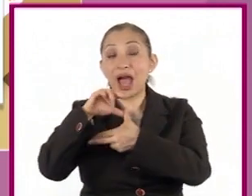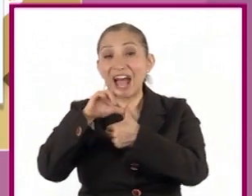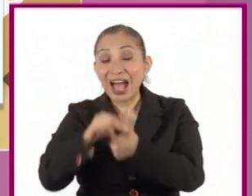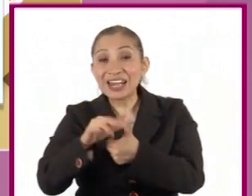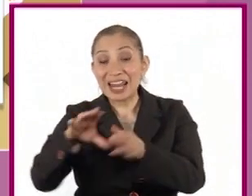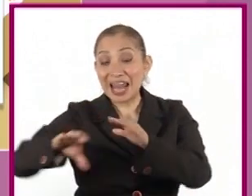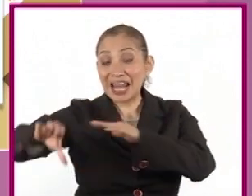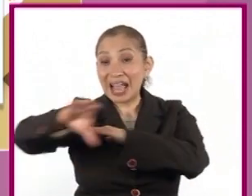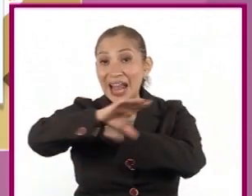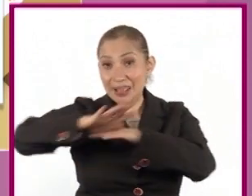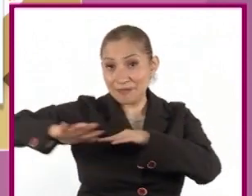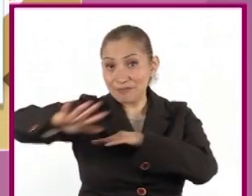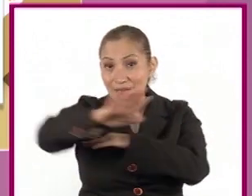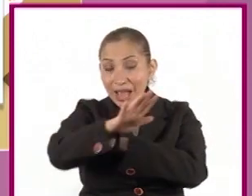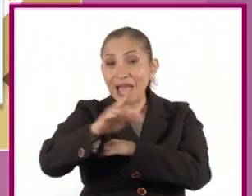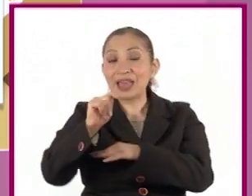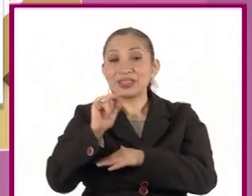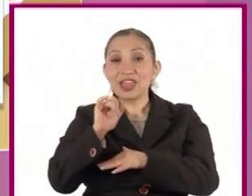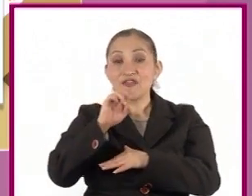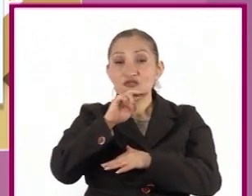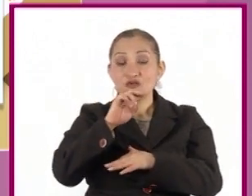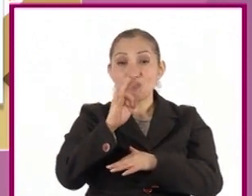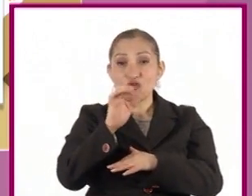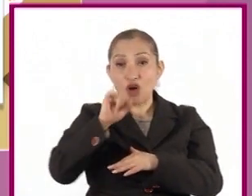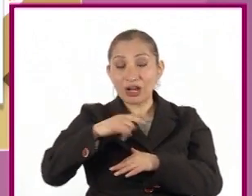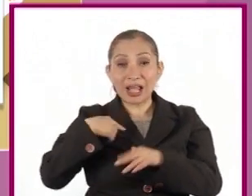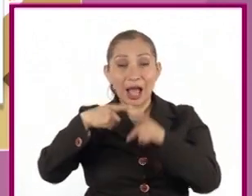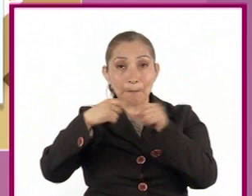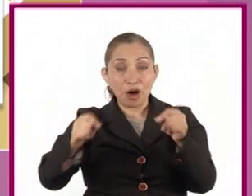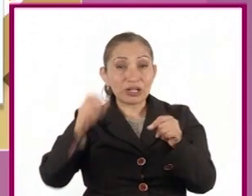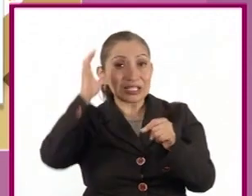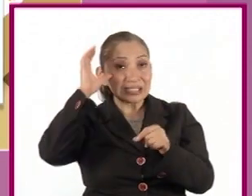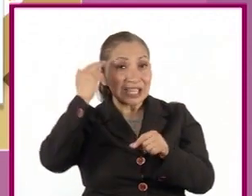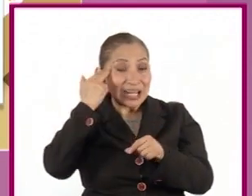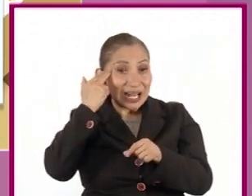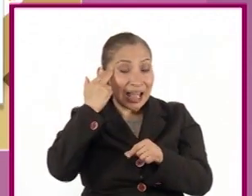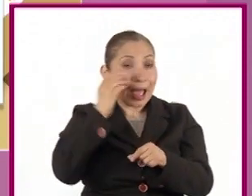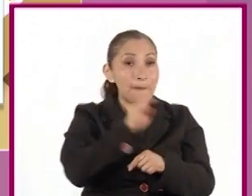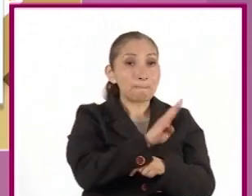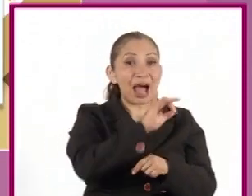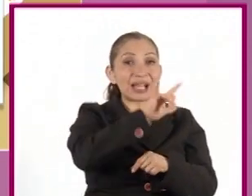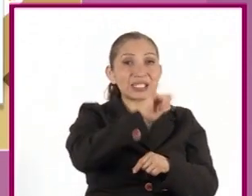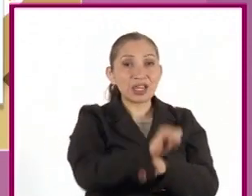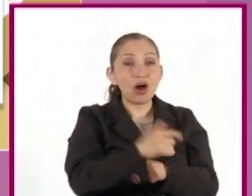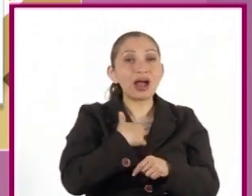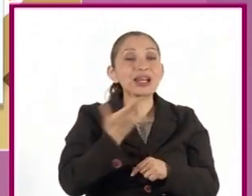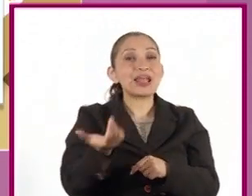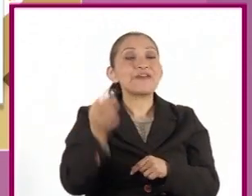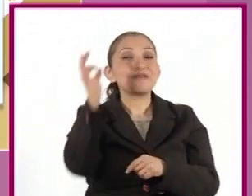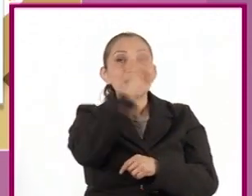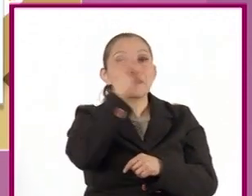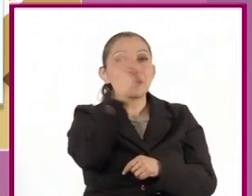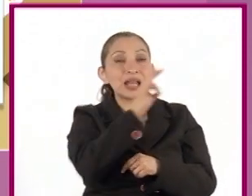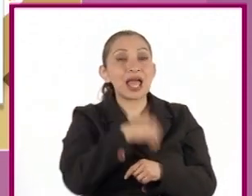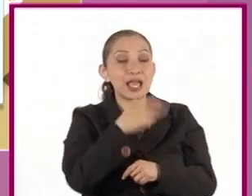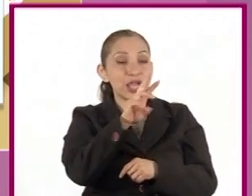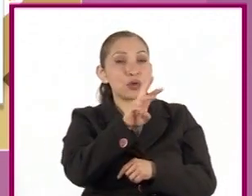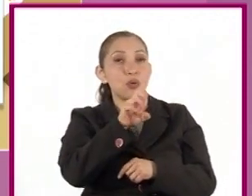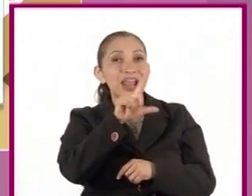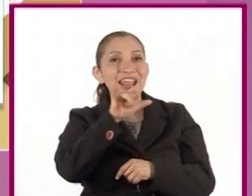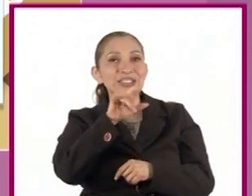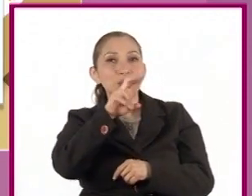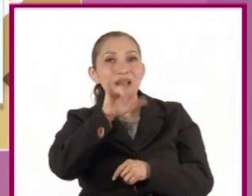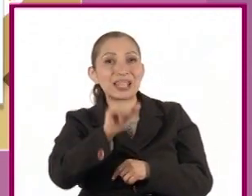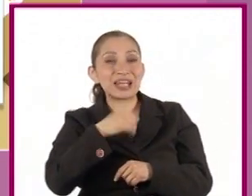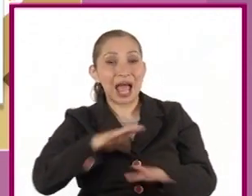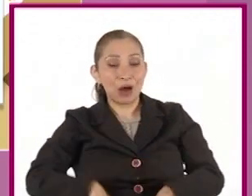el Caribe, tifones en Japón y China, Baguio en Filipinas y Willy Willis en Australia. Según